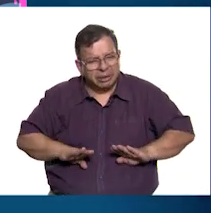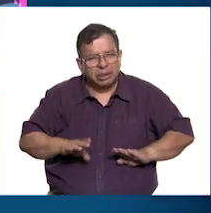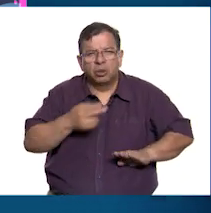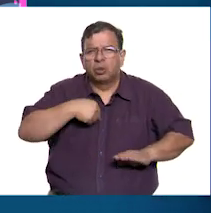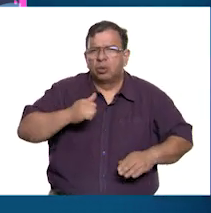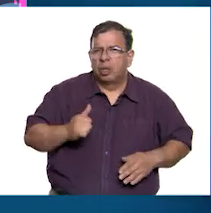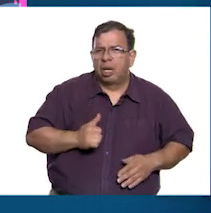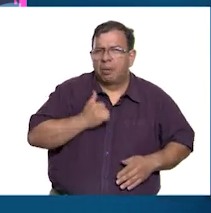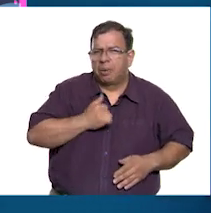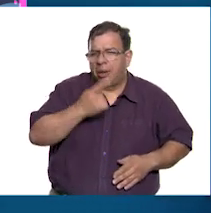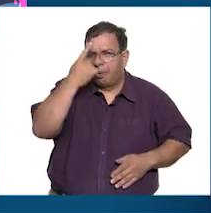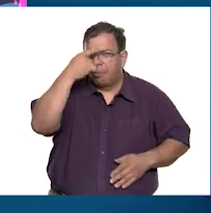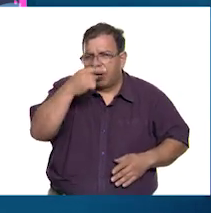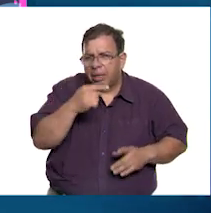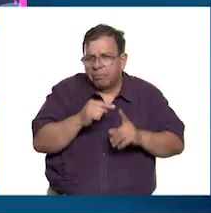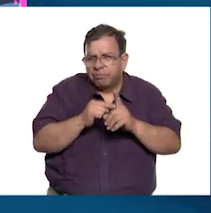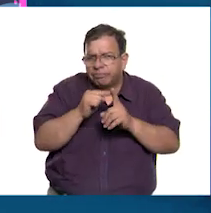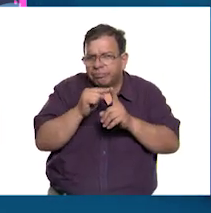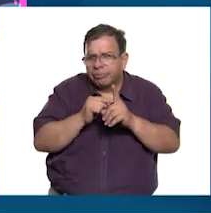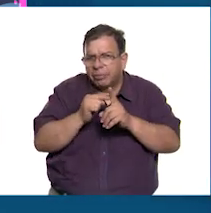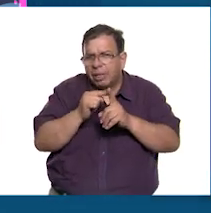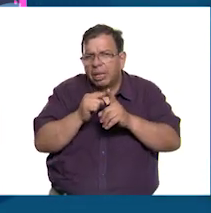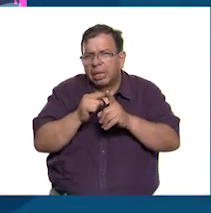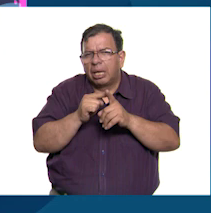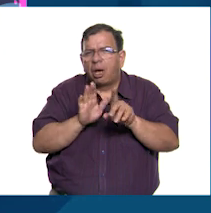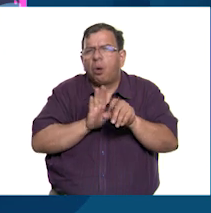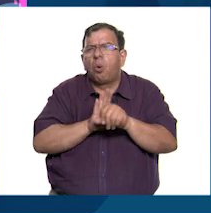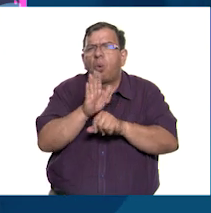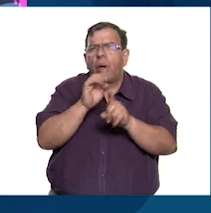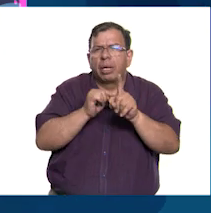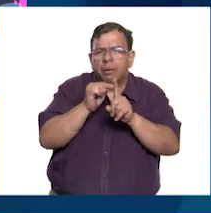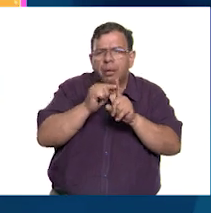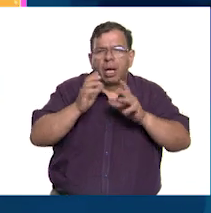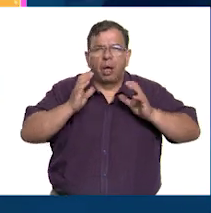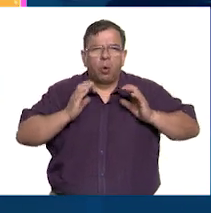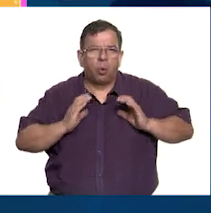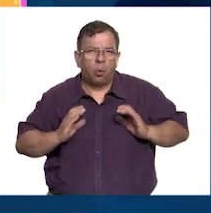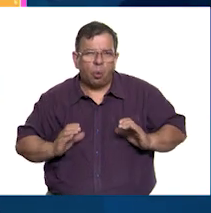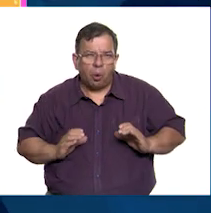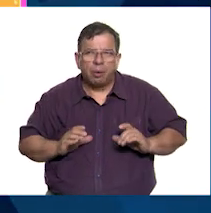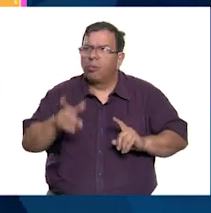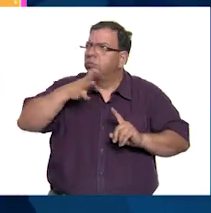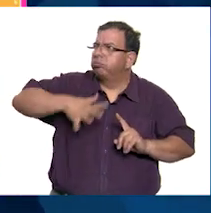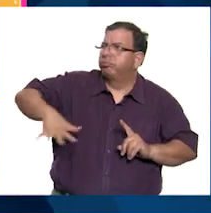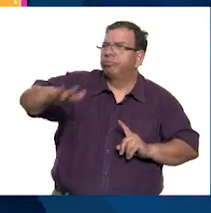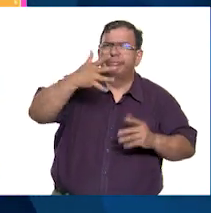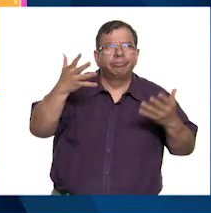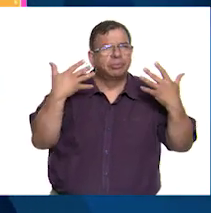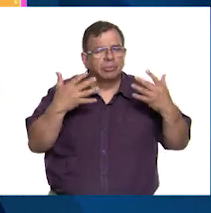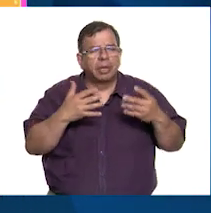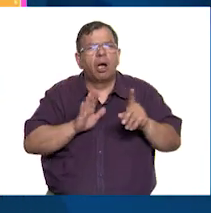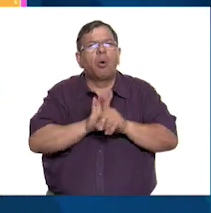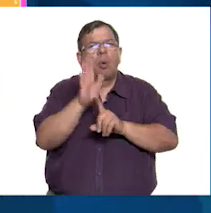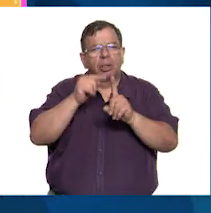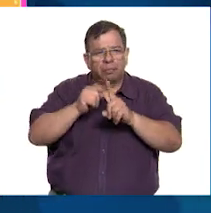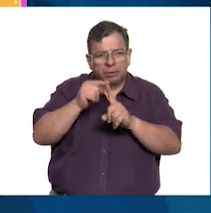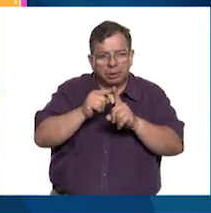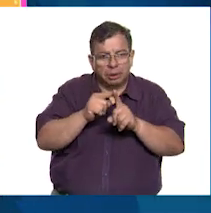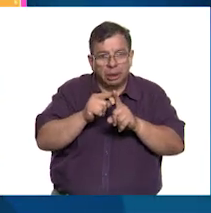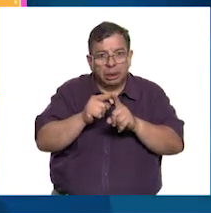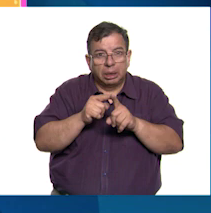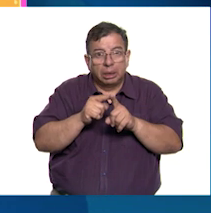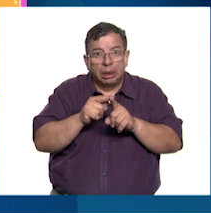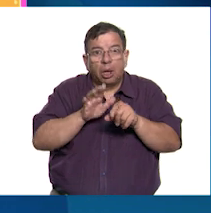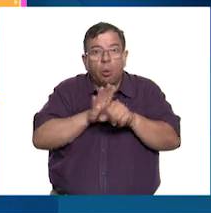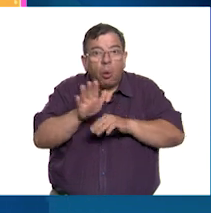aprovechar para determinar cuáles son las temperaturas de los cuerpos y del ambiente. Y dependiendo qué